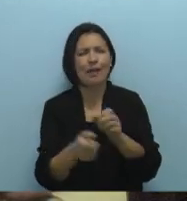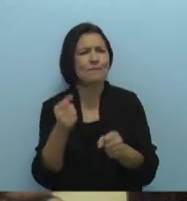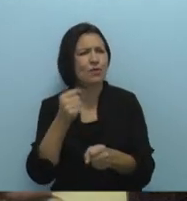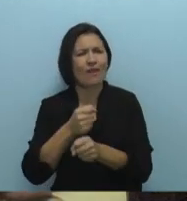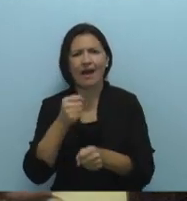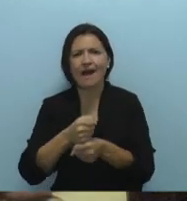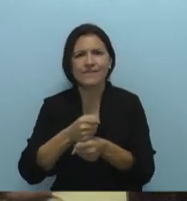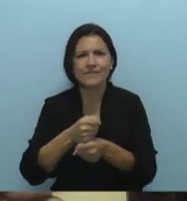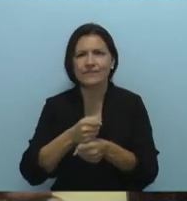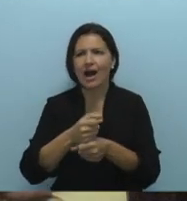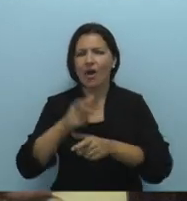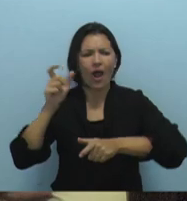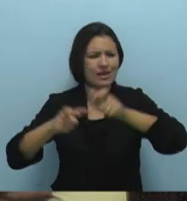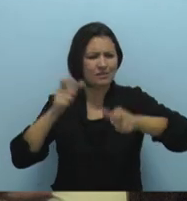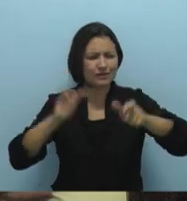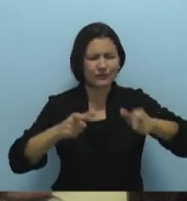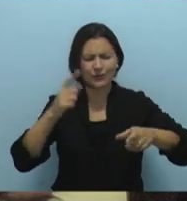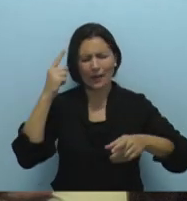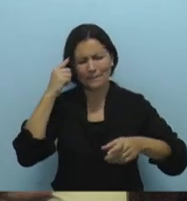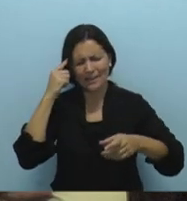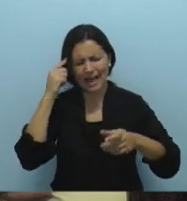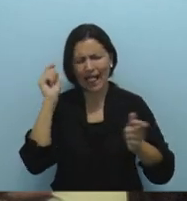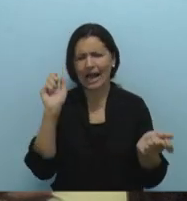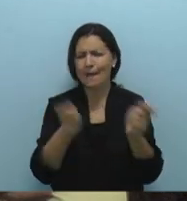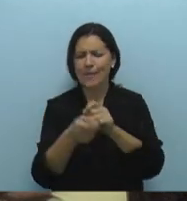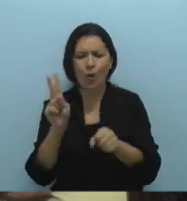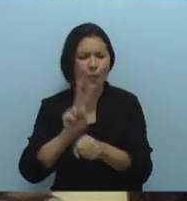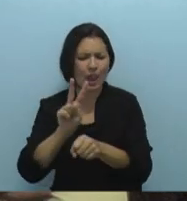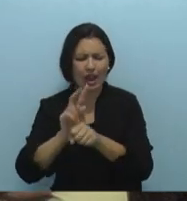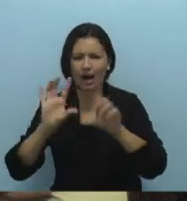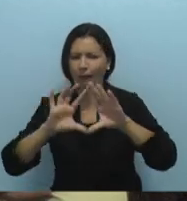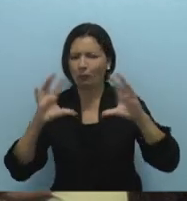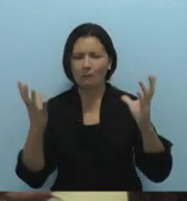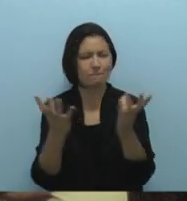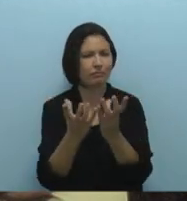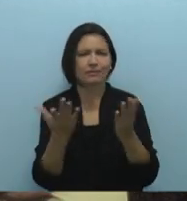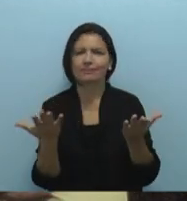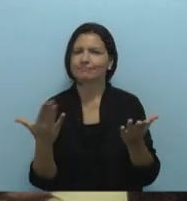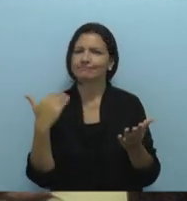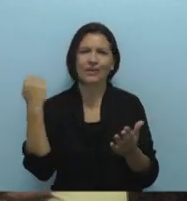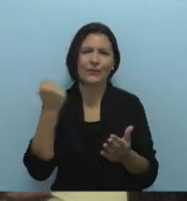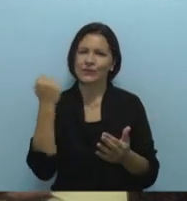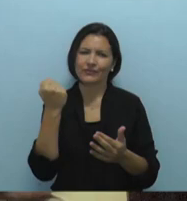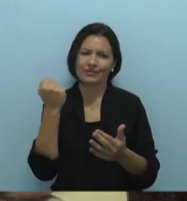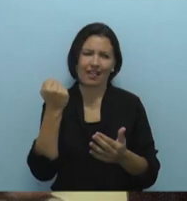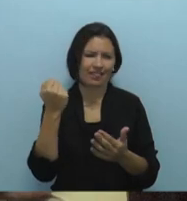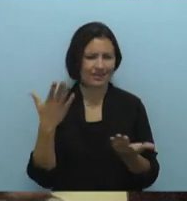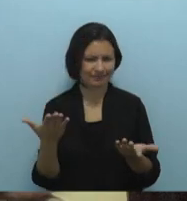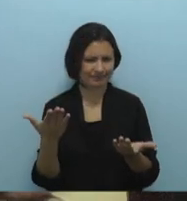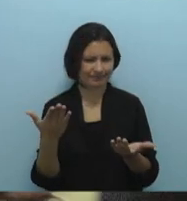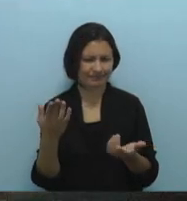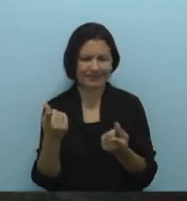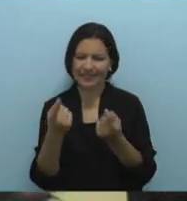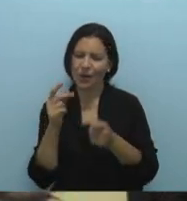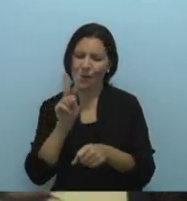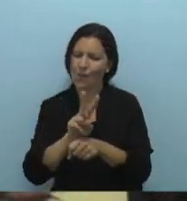ciudadanas y ciudadanos cuando empiezan a jugar a favor de la casa cósmica, el único planeta que tenemos y que necesariamente de